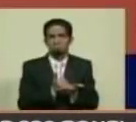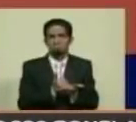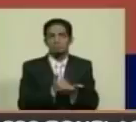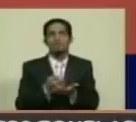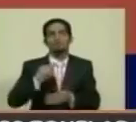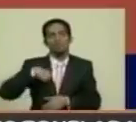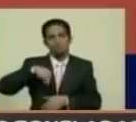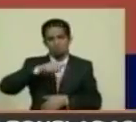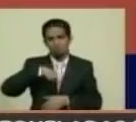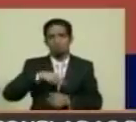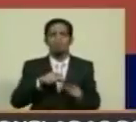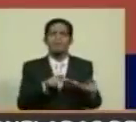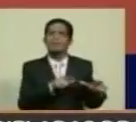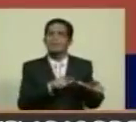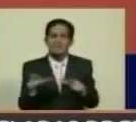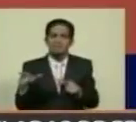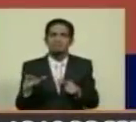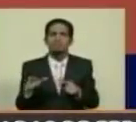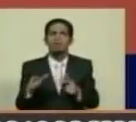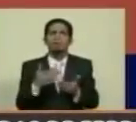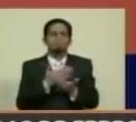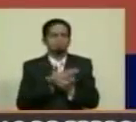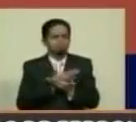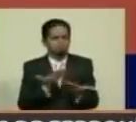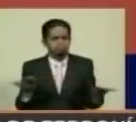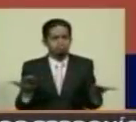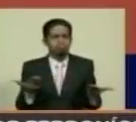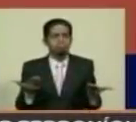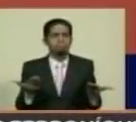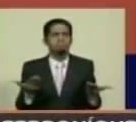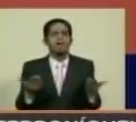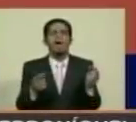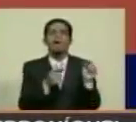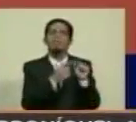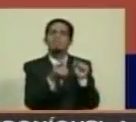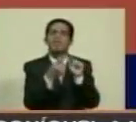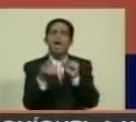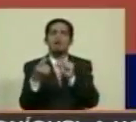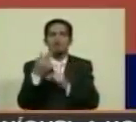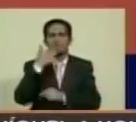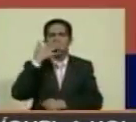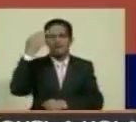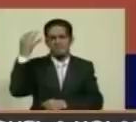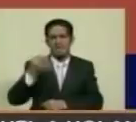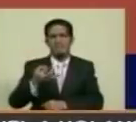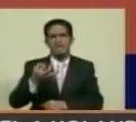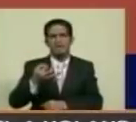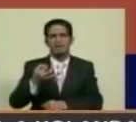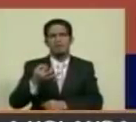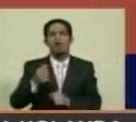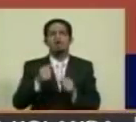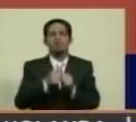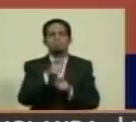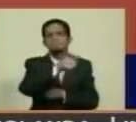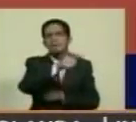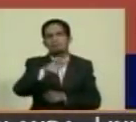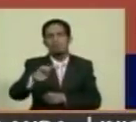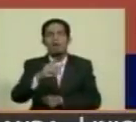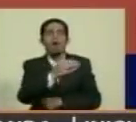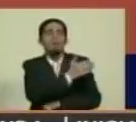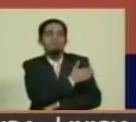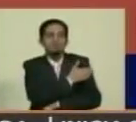estamos listos y dispuestos a emprender un proceso de diálogo verdadero con aquellos sectores de la oposición